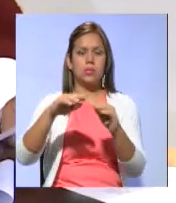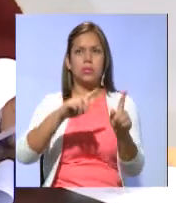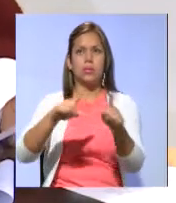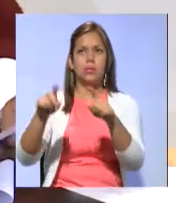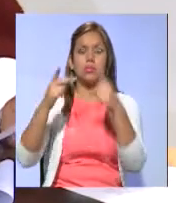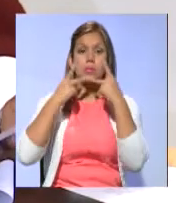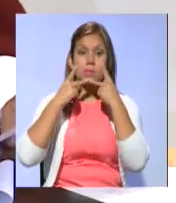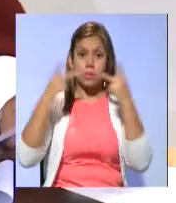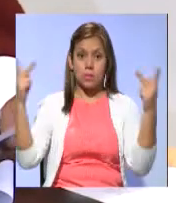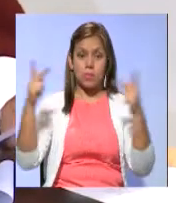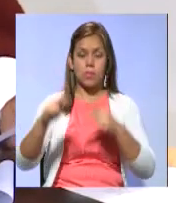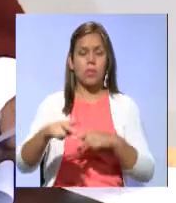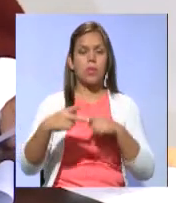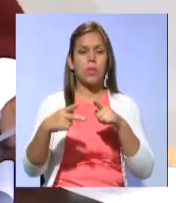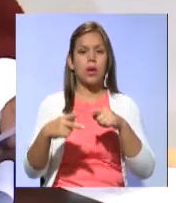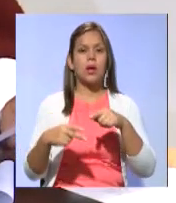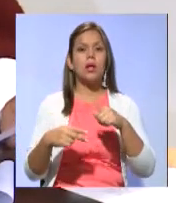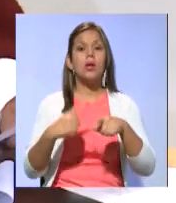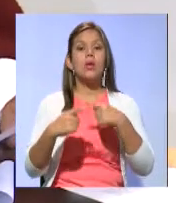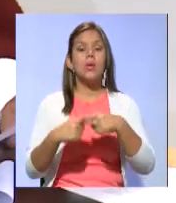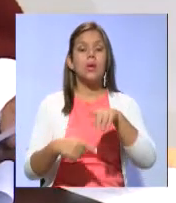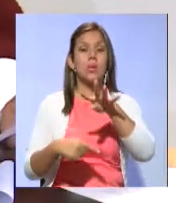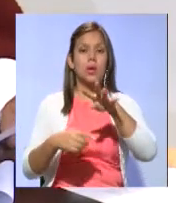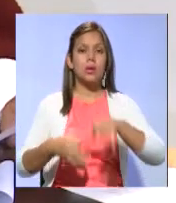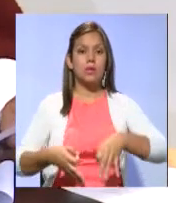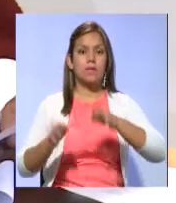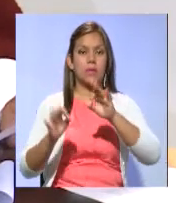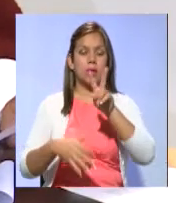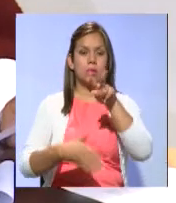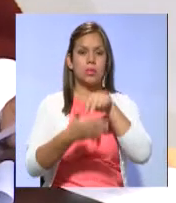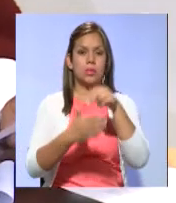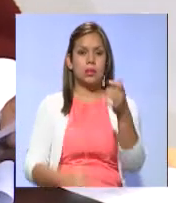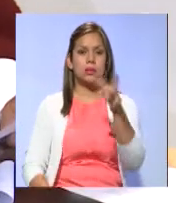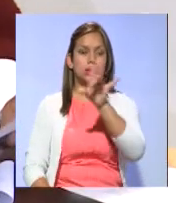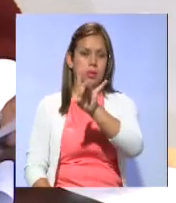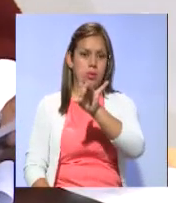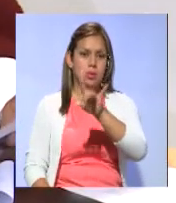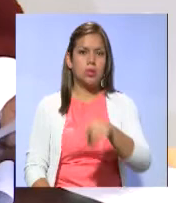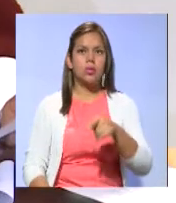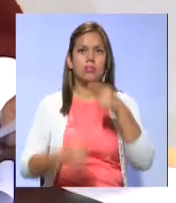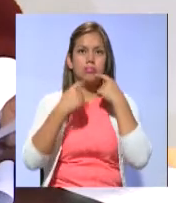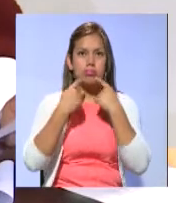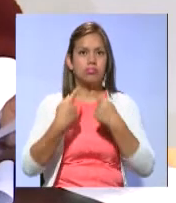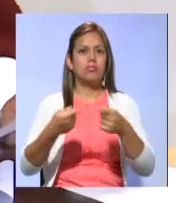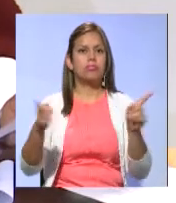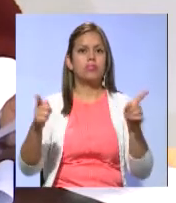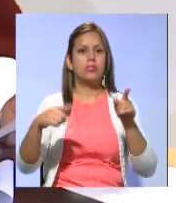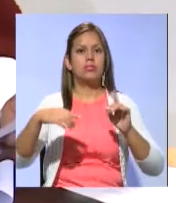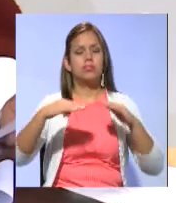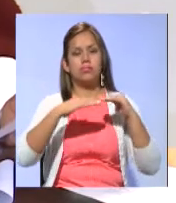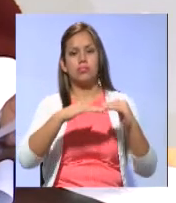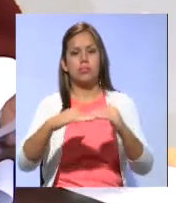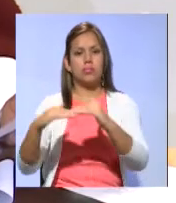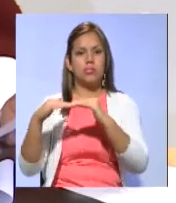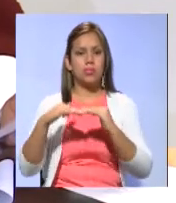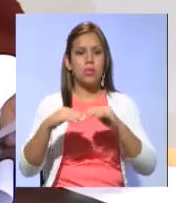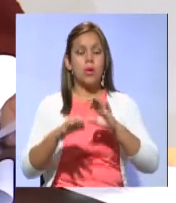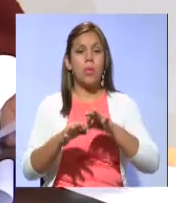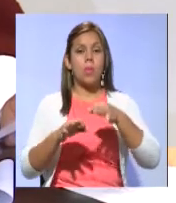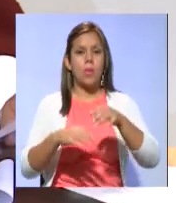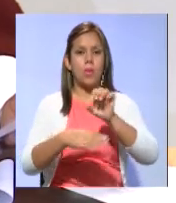consulta popular a realizarse el 4 de febrero de 2018 como máxima expresión democrática de la voluntad del pueblo